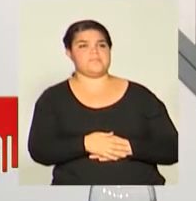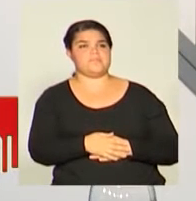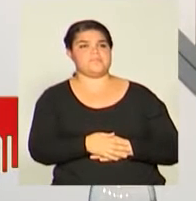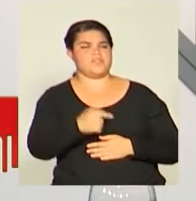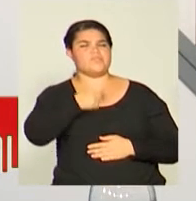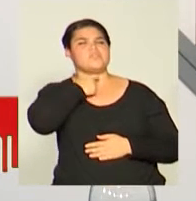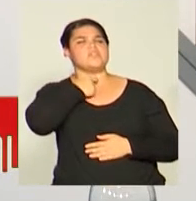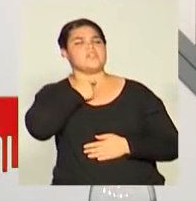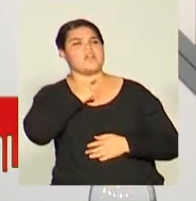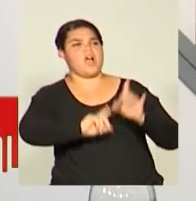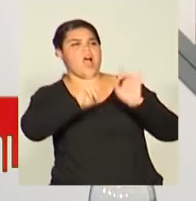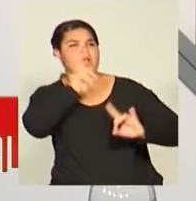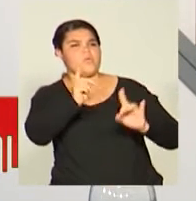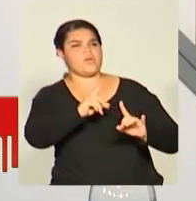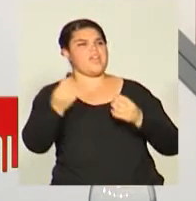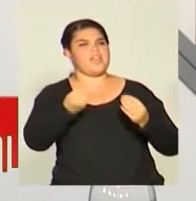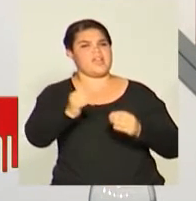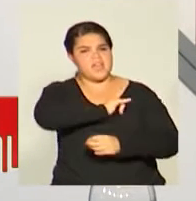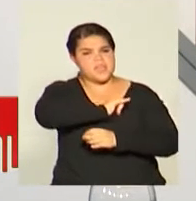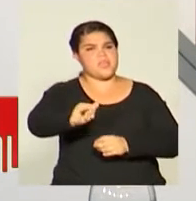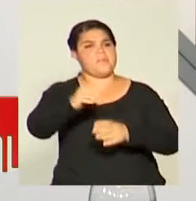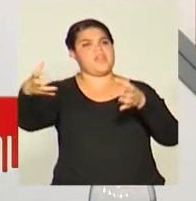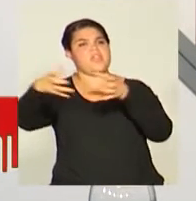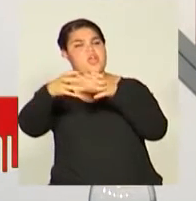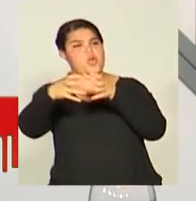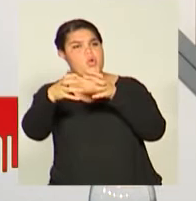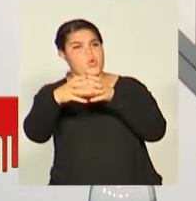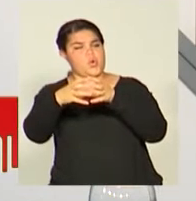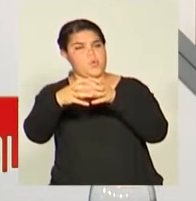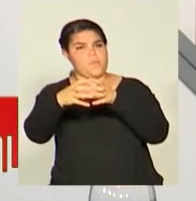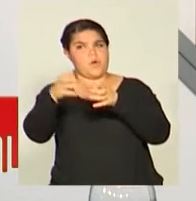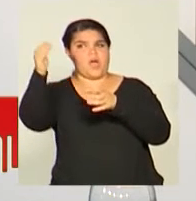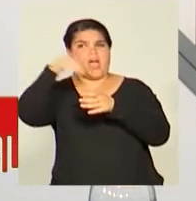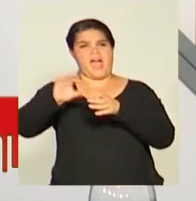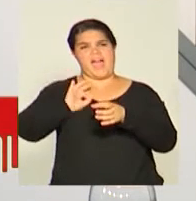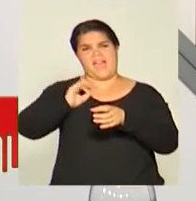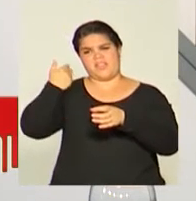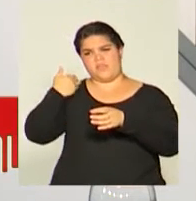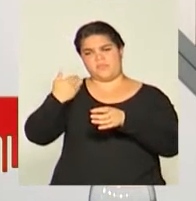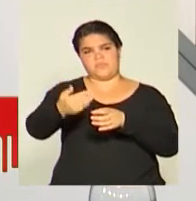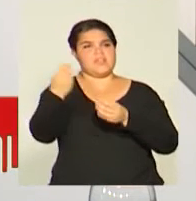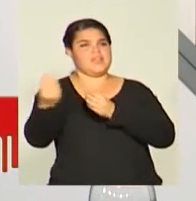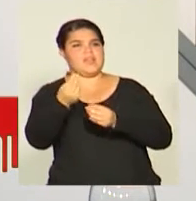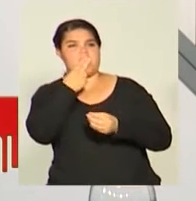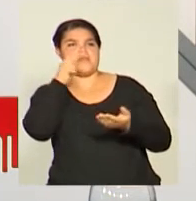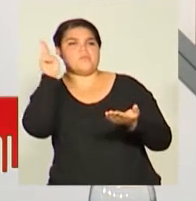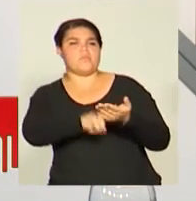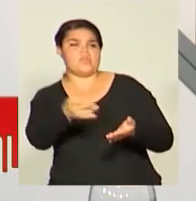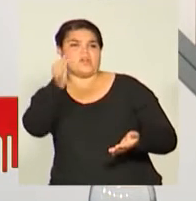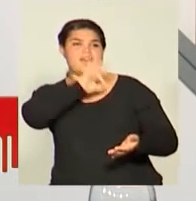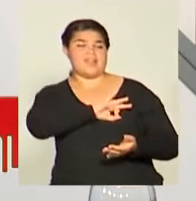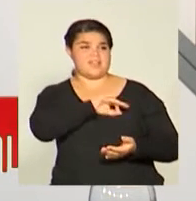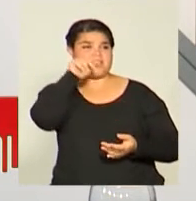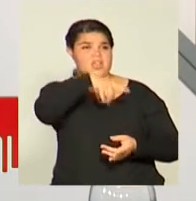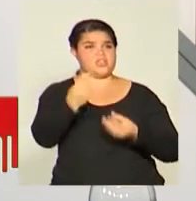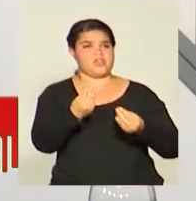de ellas que tiene que ver con una demanda de la sociedad o de un grupo de la sociedad de estos últimos años que tiene que ver con el impuesto a las ganancias. Él dijo de ajustar